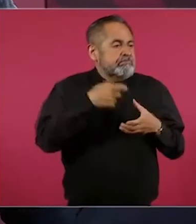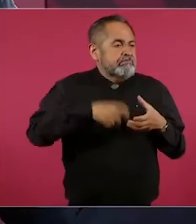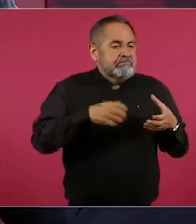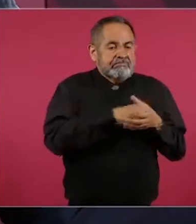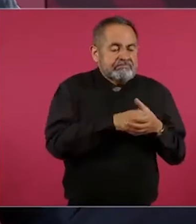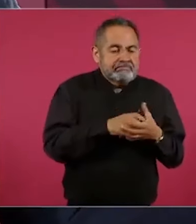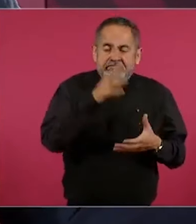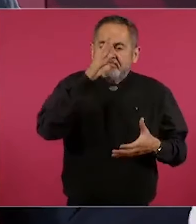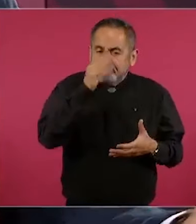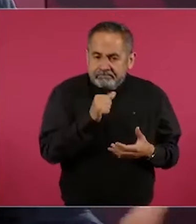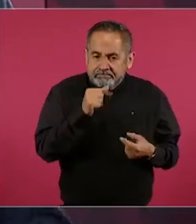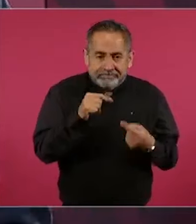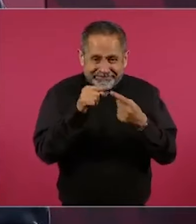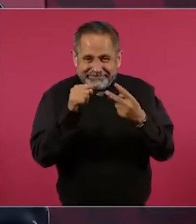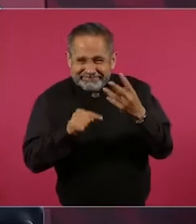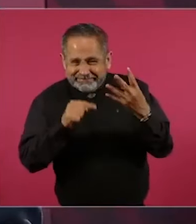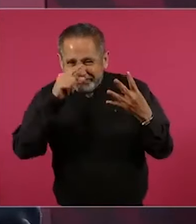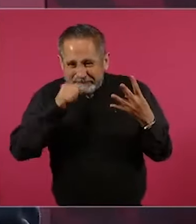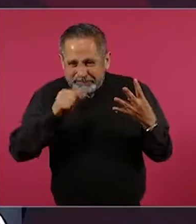todo.